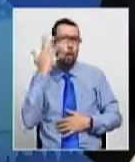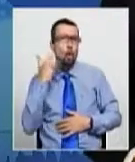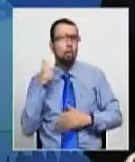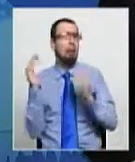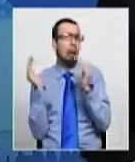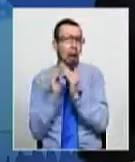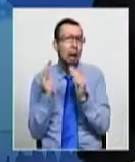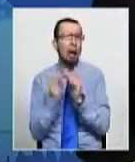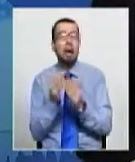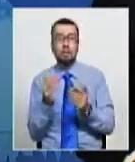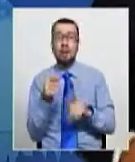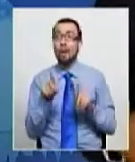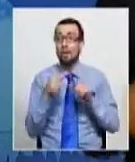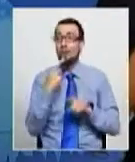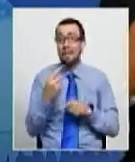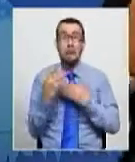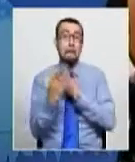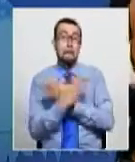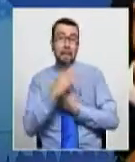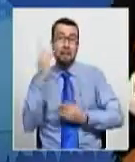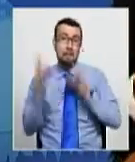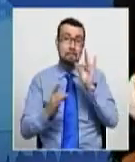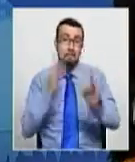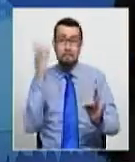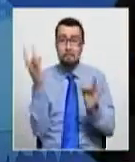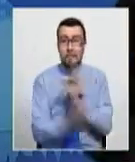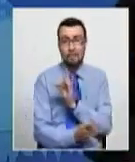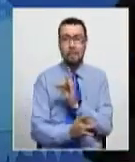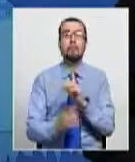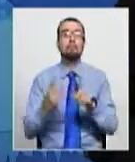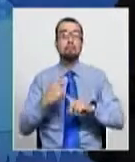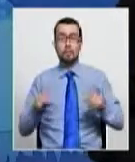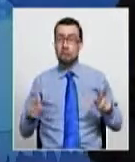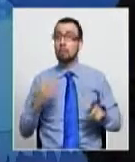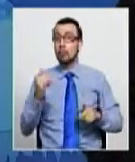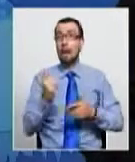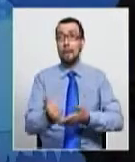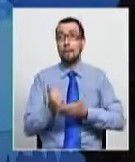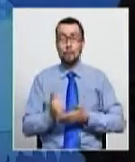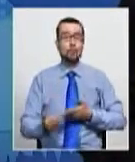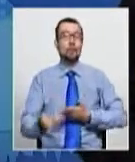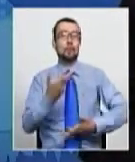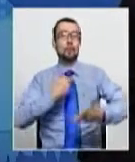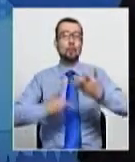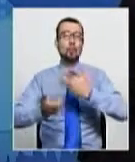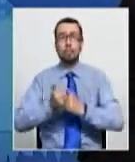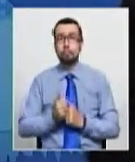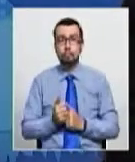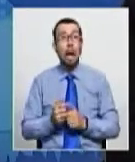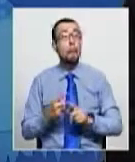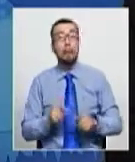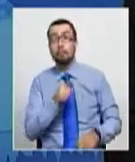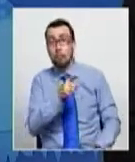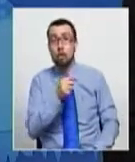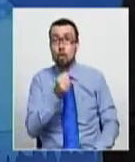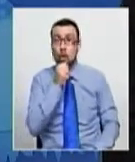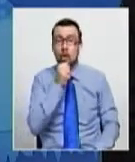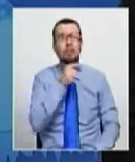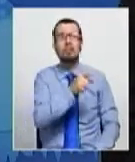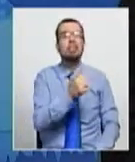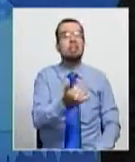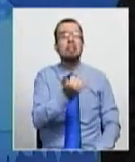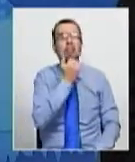llaman imperfecta de la paz que nos lleva a convivir en la diferencia pero tenemos noticias con respecto a lo que va a pasar